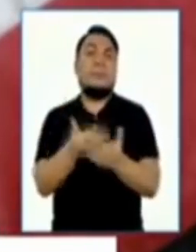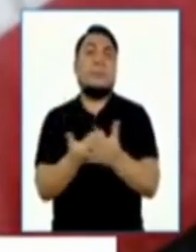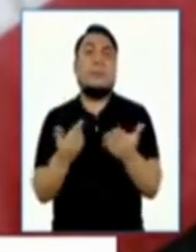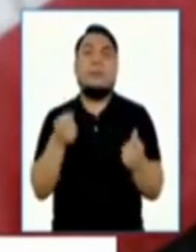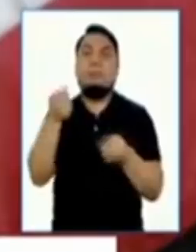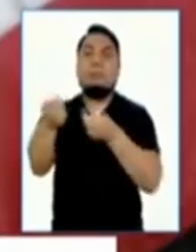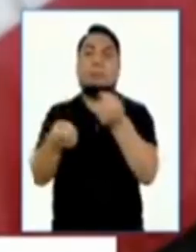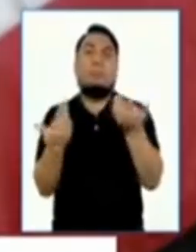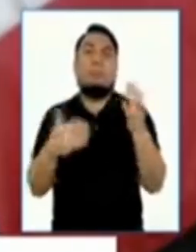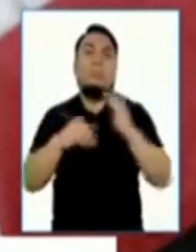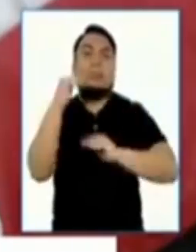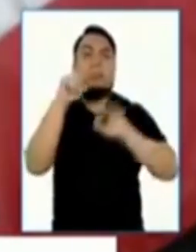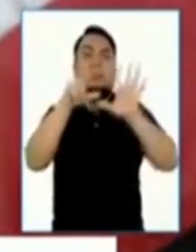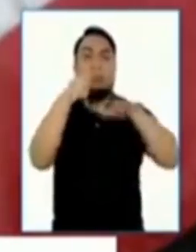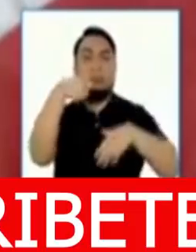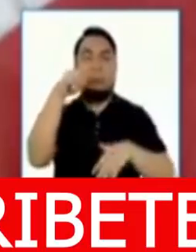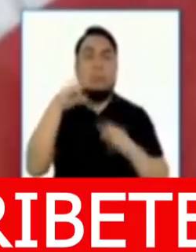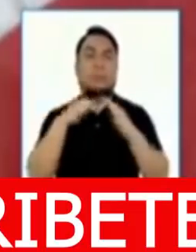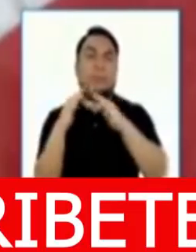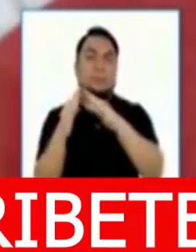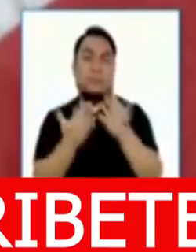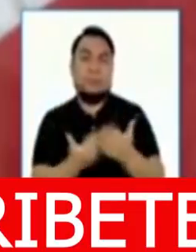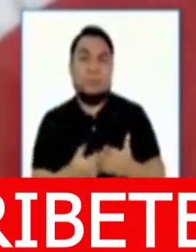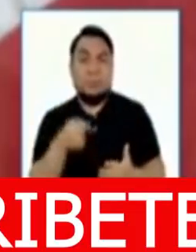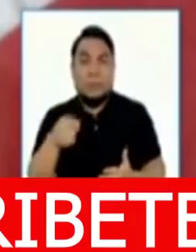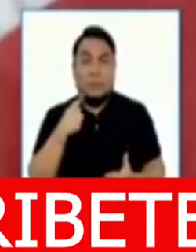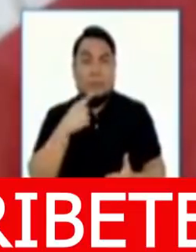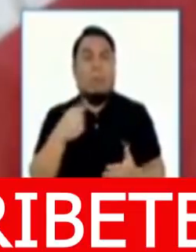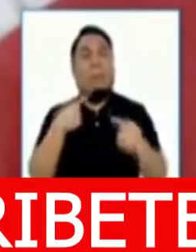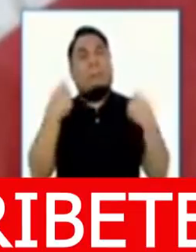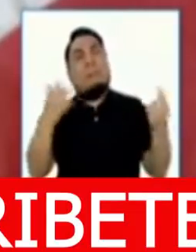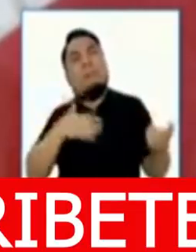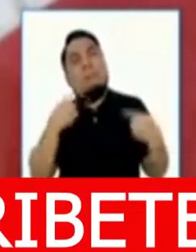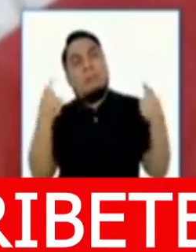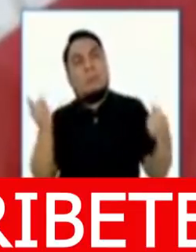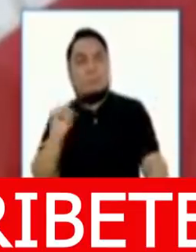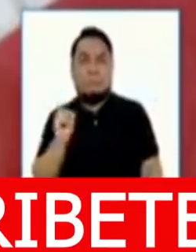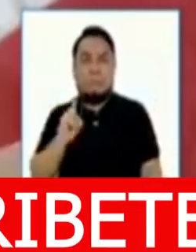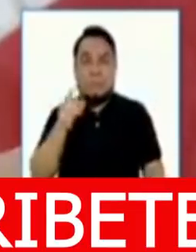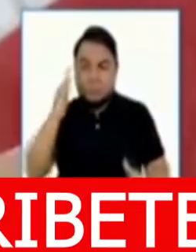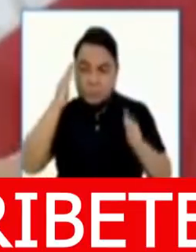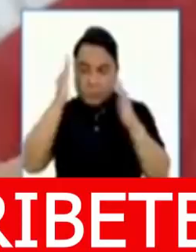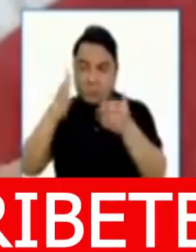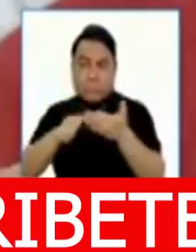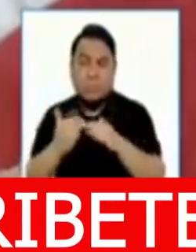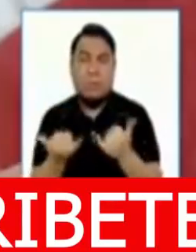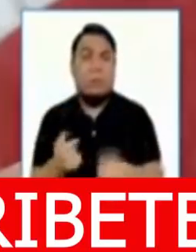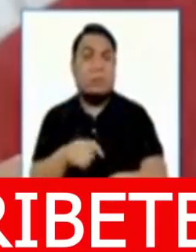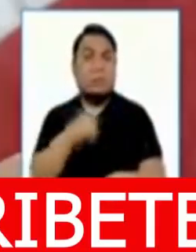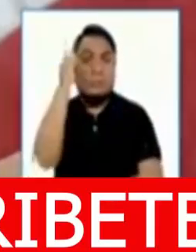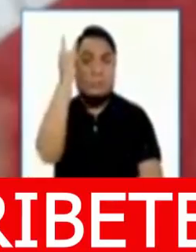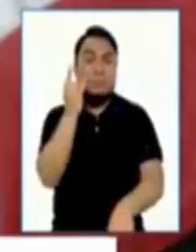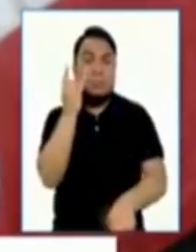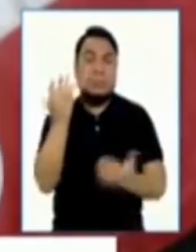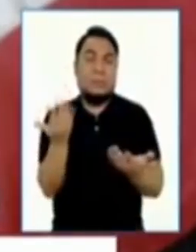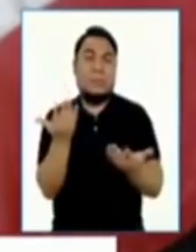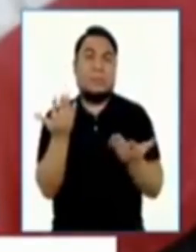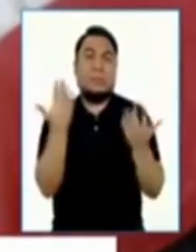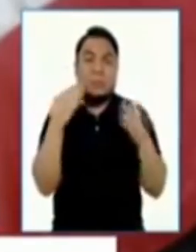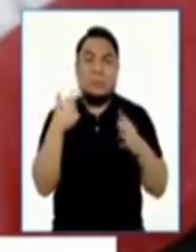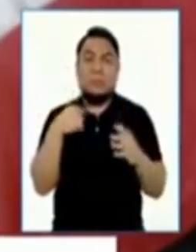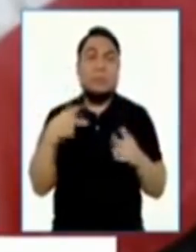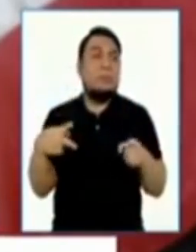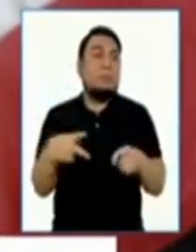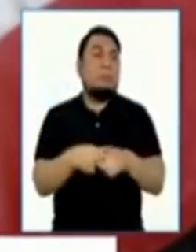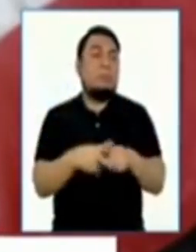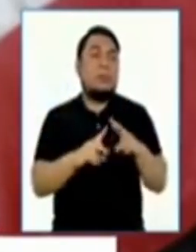a más de 7 millones de hogares eso no es populismo ellos atender a la población en una situación de emergencia que ha